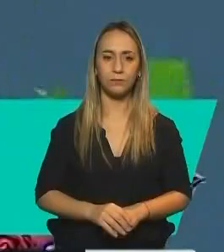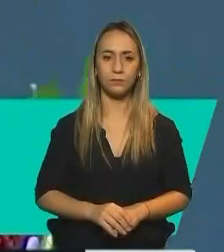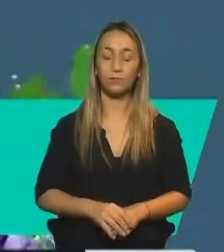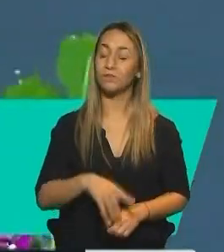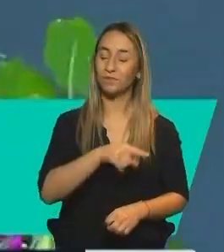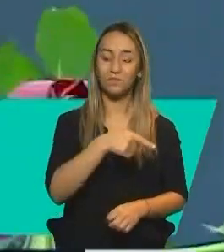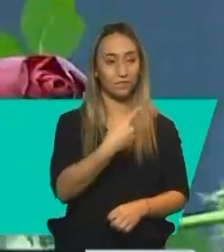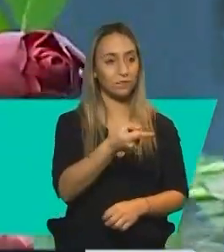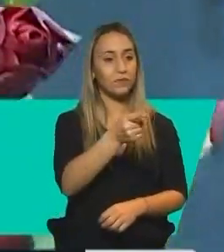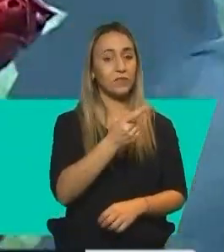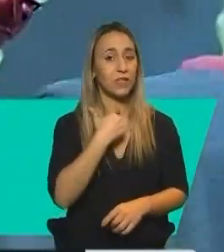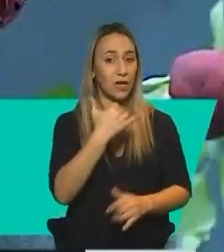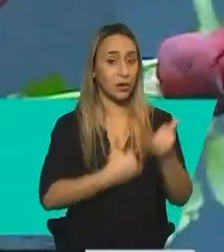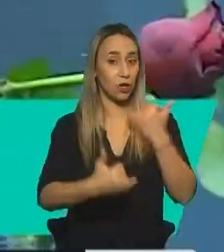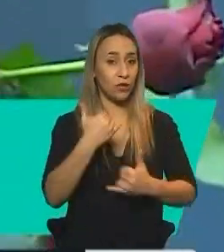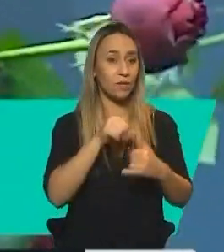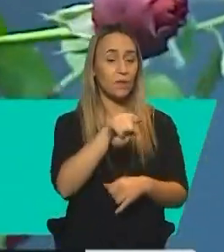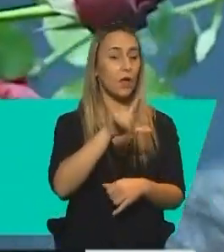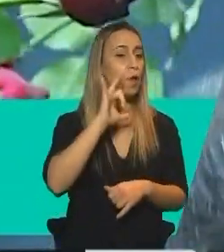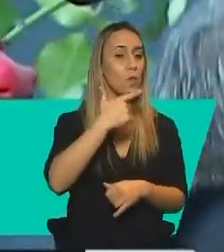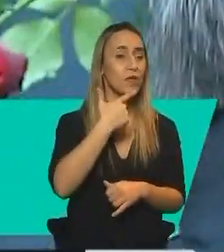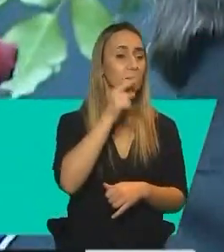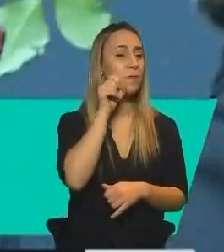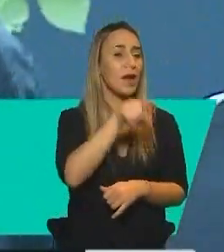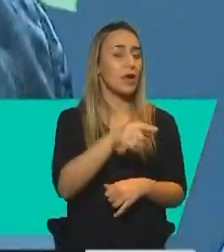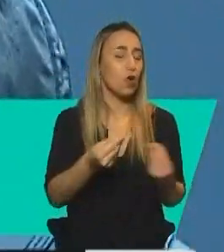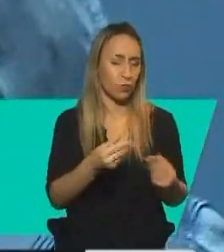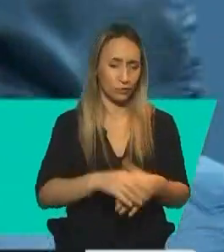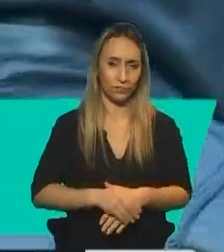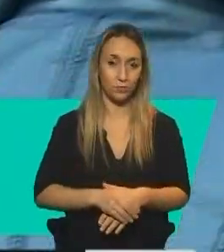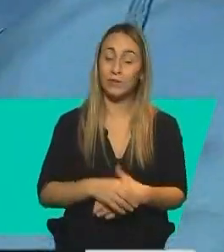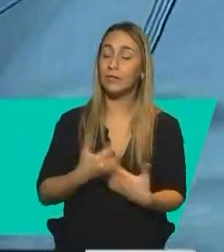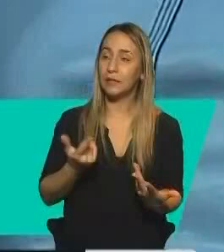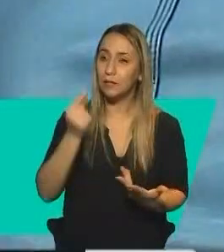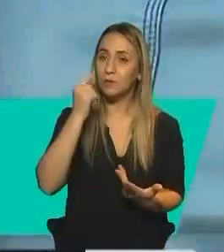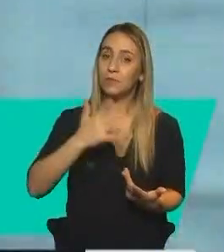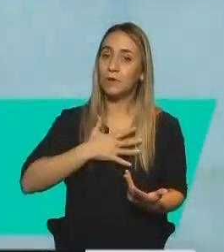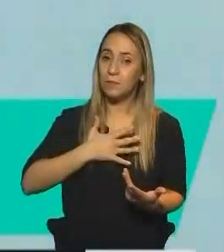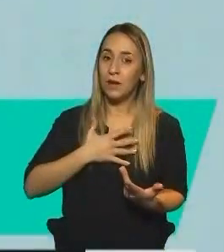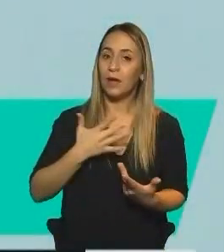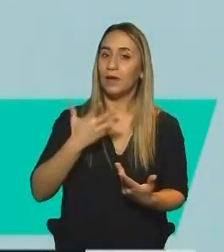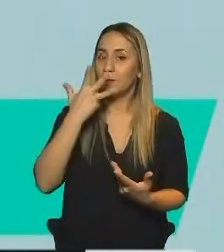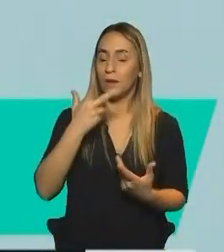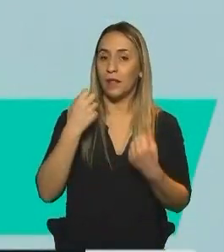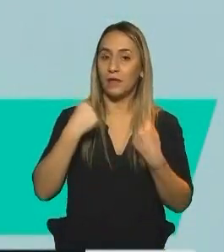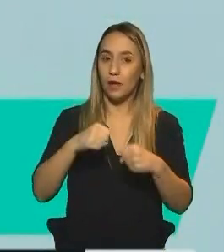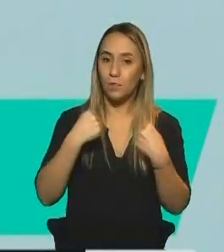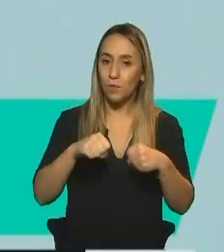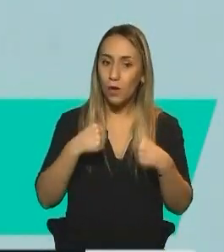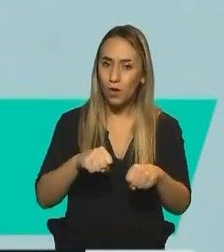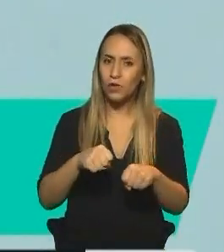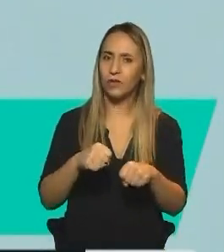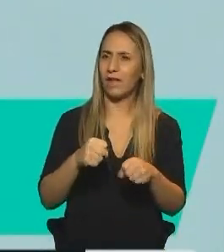Estefi, ¿nos querés contar cómo era Luis, tu papá? Mi papá era deportista,